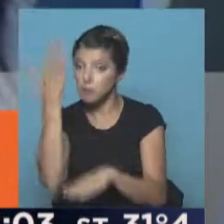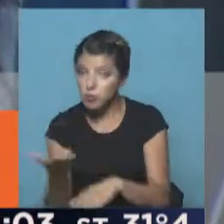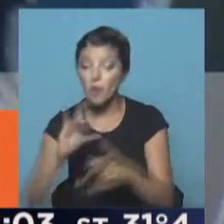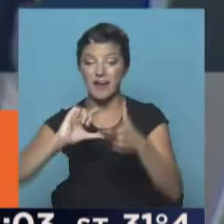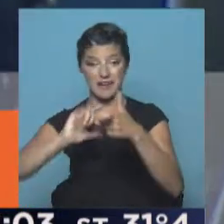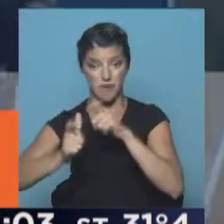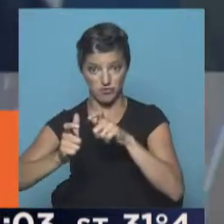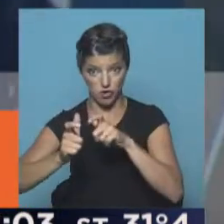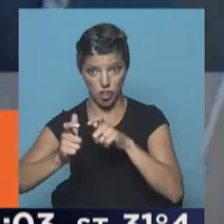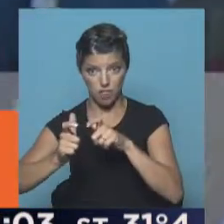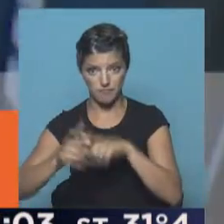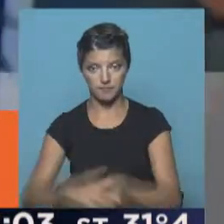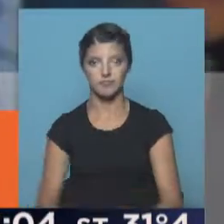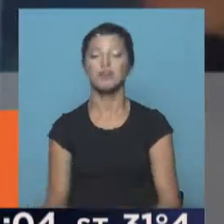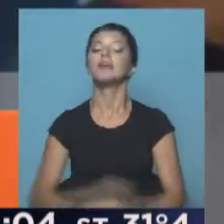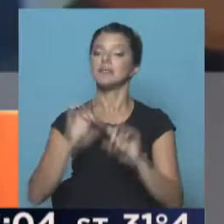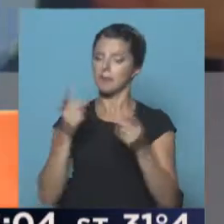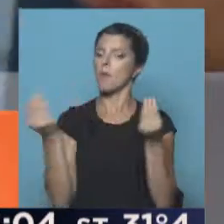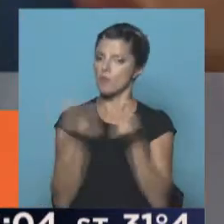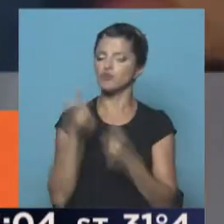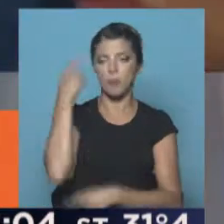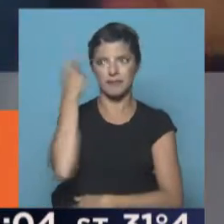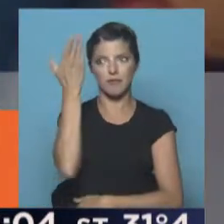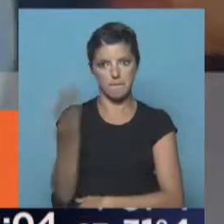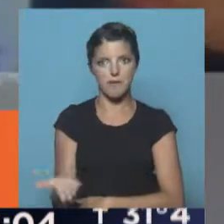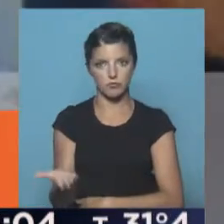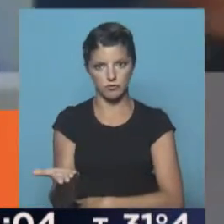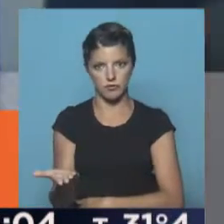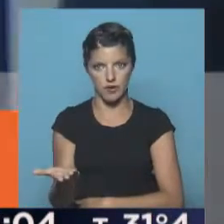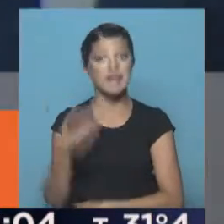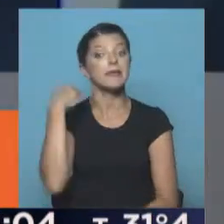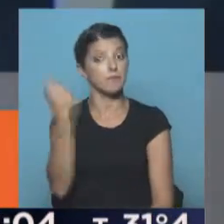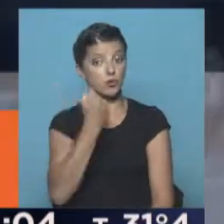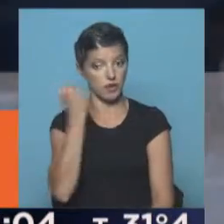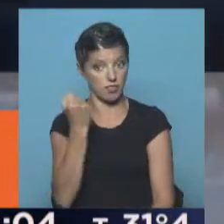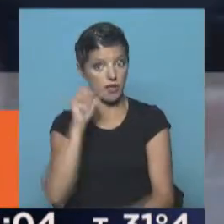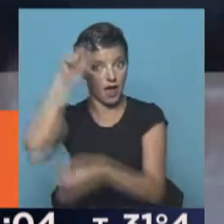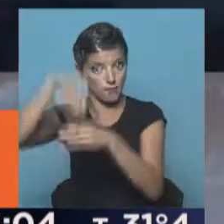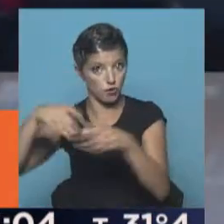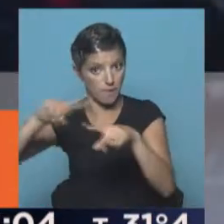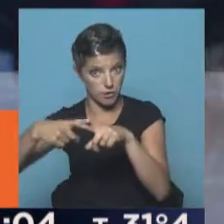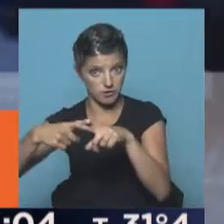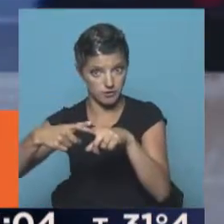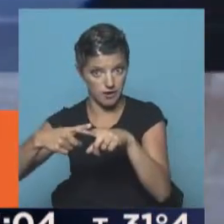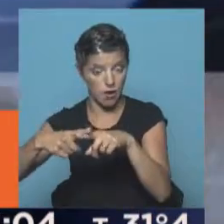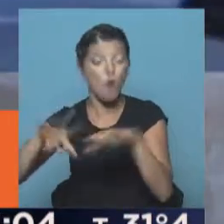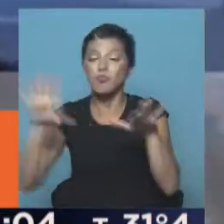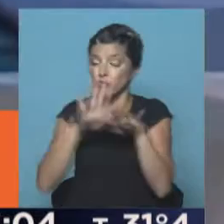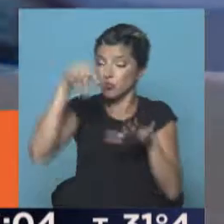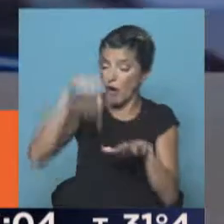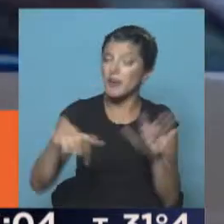y además un hombre que se considera en parte imprescindible en un momento donde Italia está enfrentando